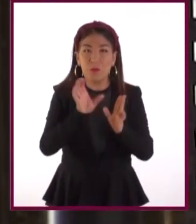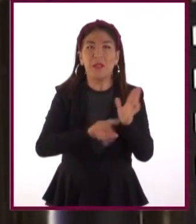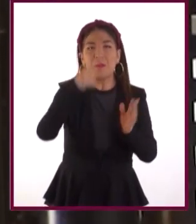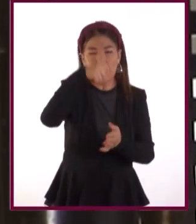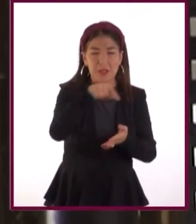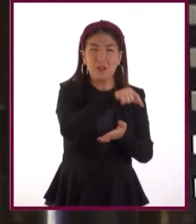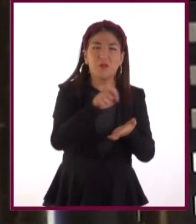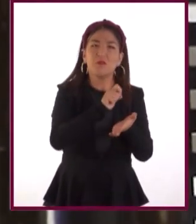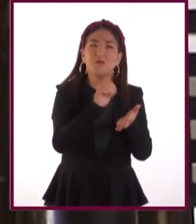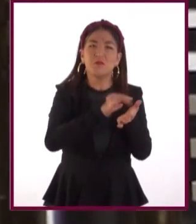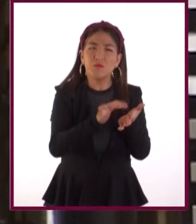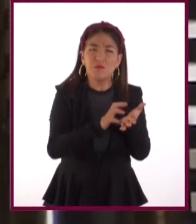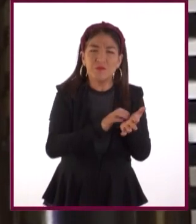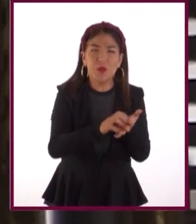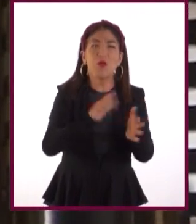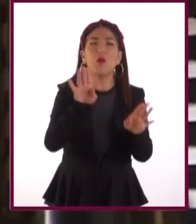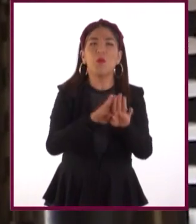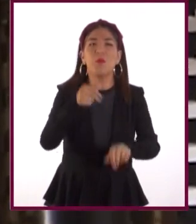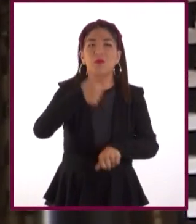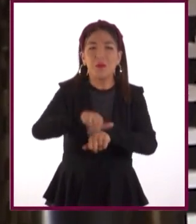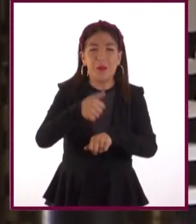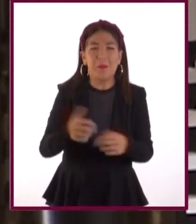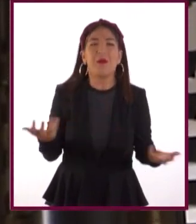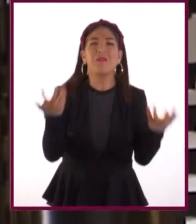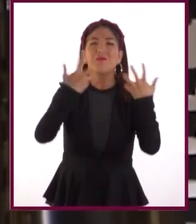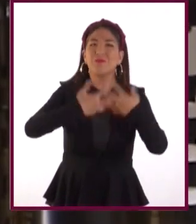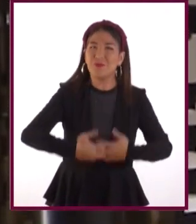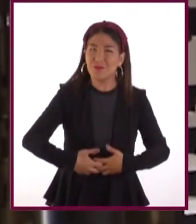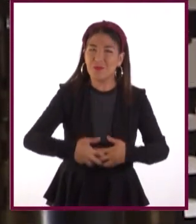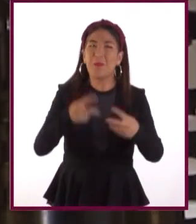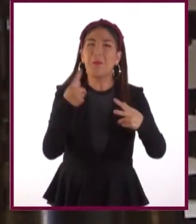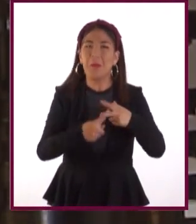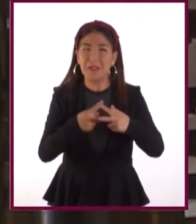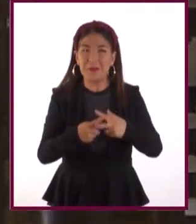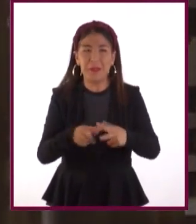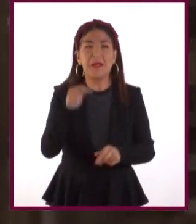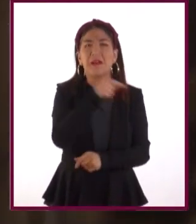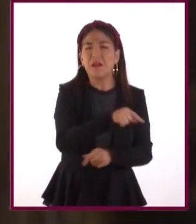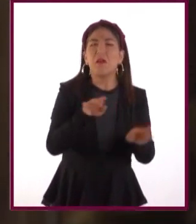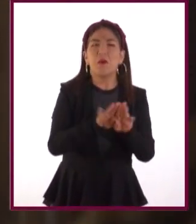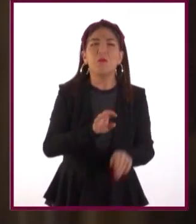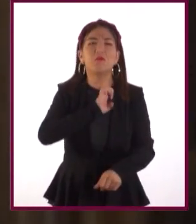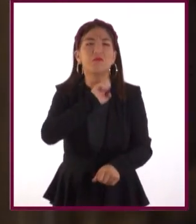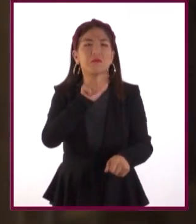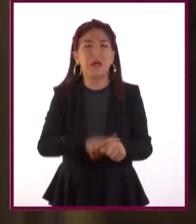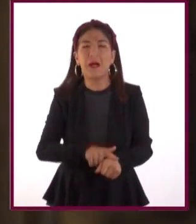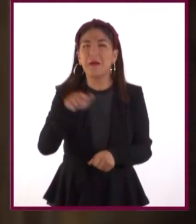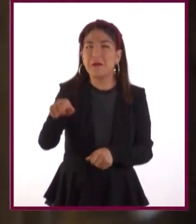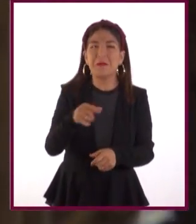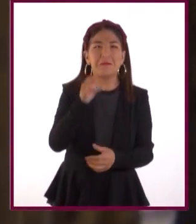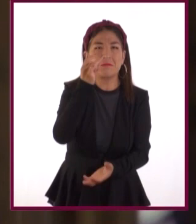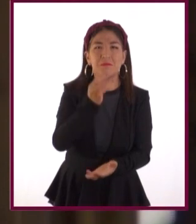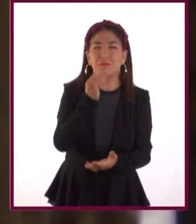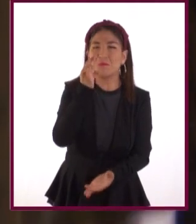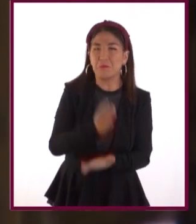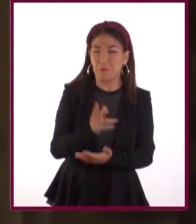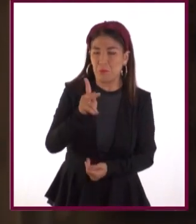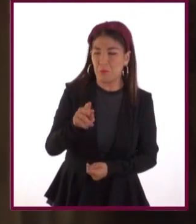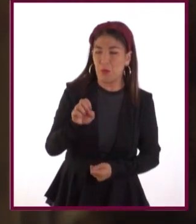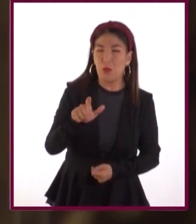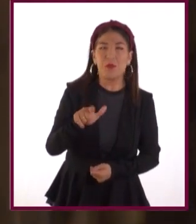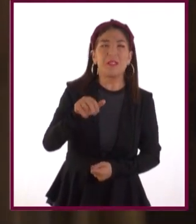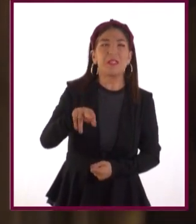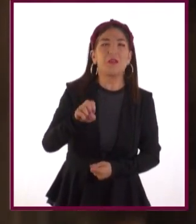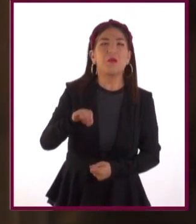calculadora mecánica que podía hacer operaciones para resolver funciones matemáticas. Específicamente, la máquina podía